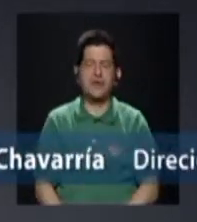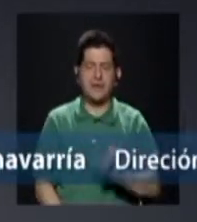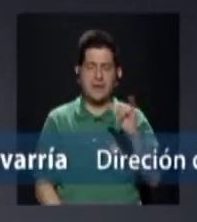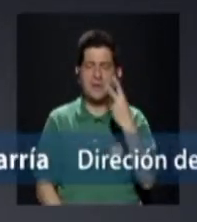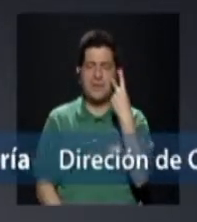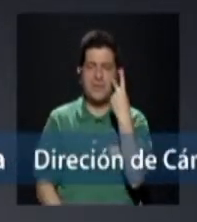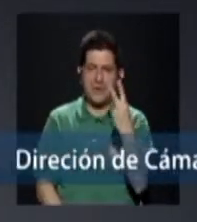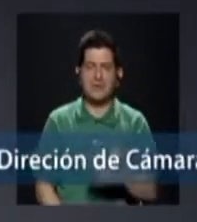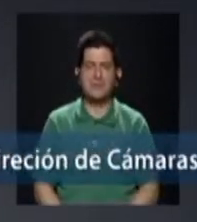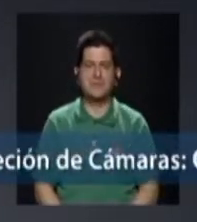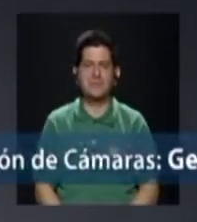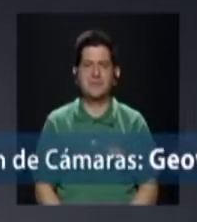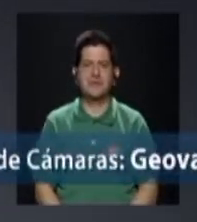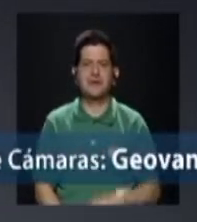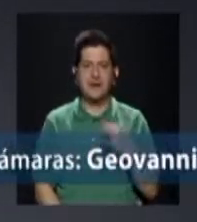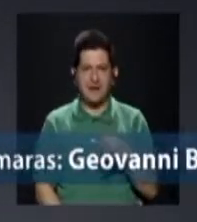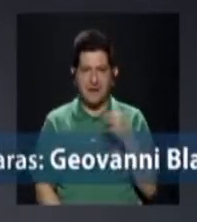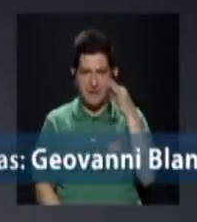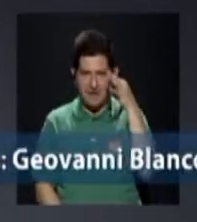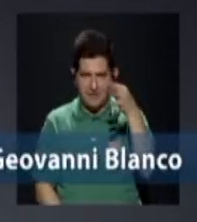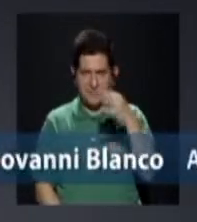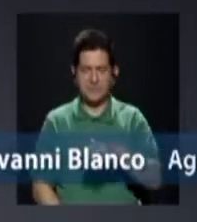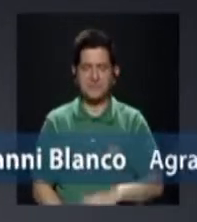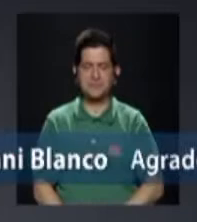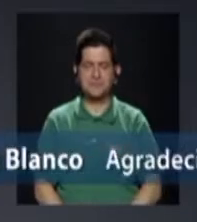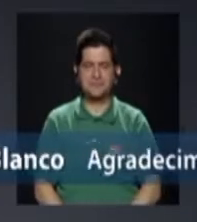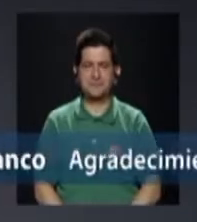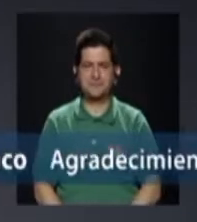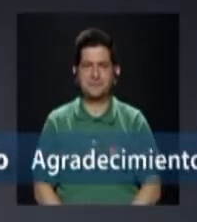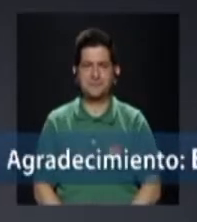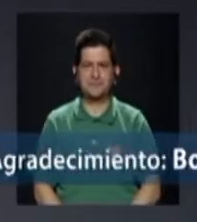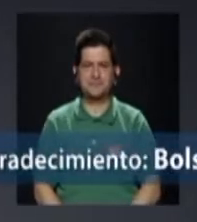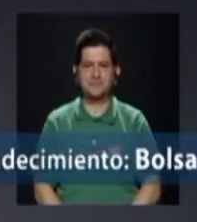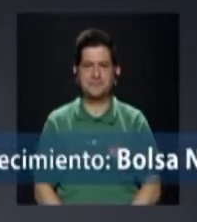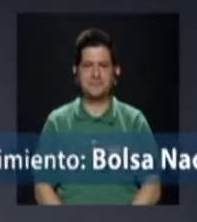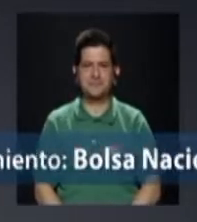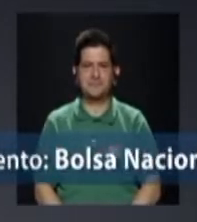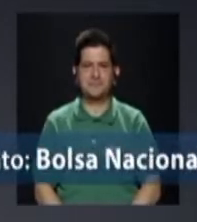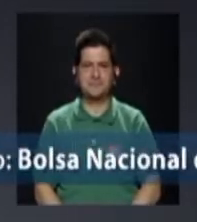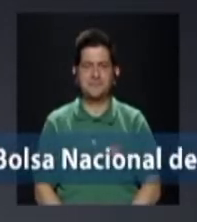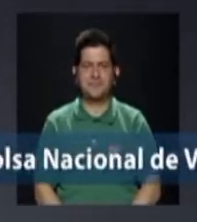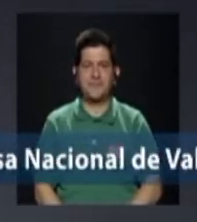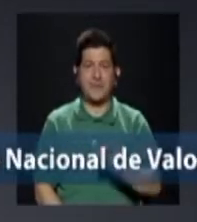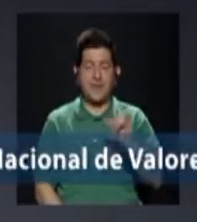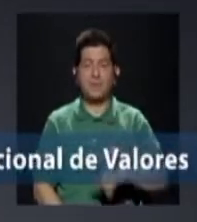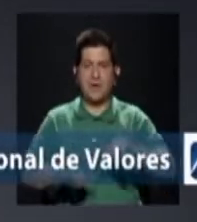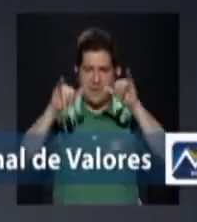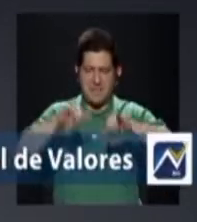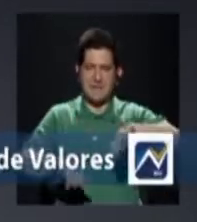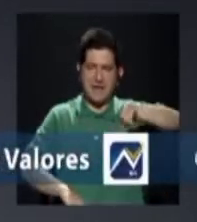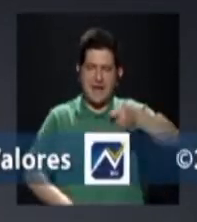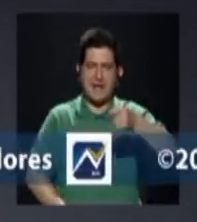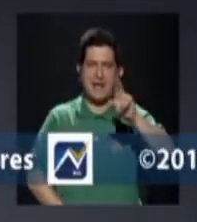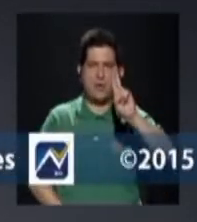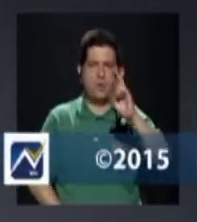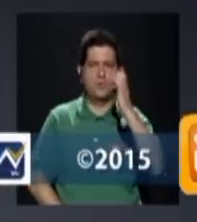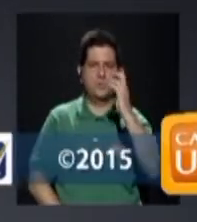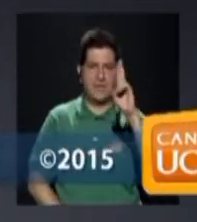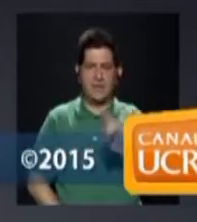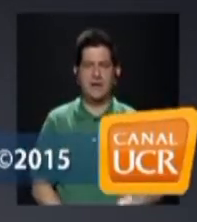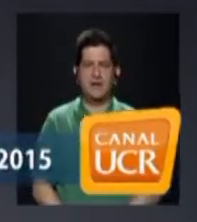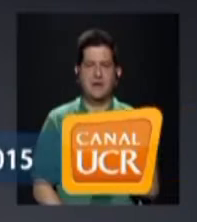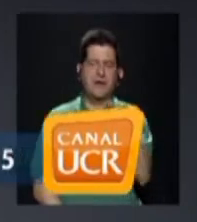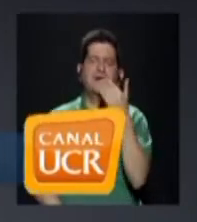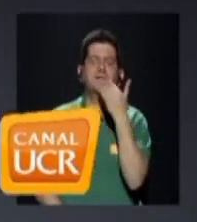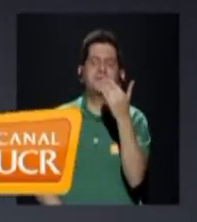mismos tiempos y circunstancias que lo han hecho esta vez. Y los invitamos también a quedarse con Canal UCR. Y a